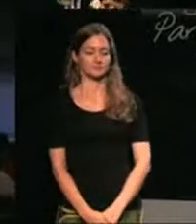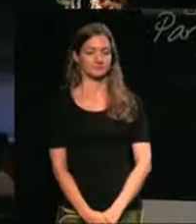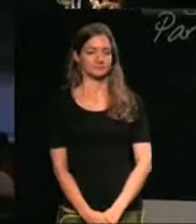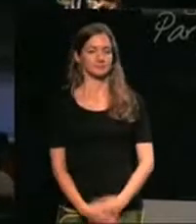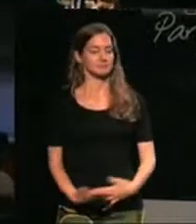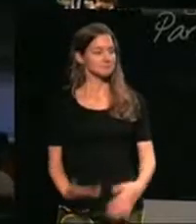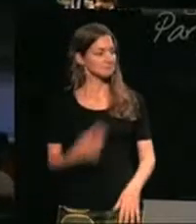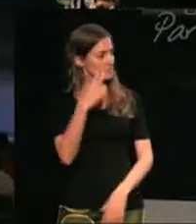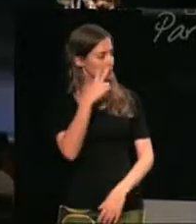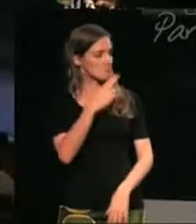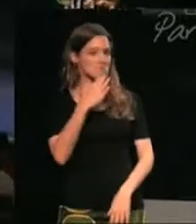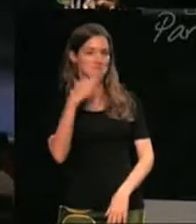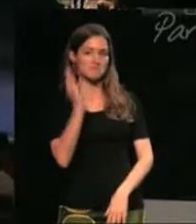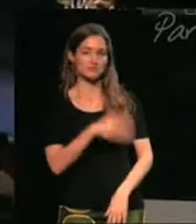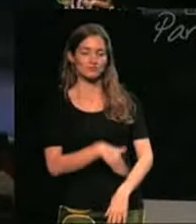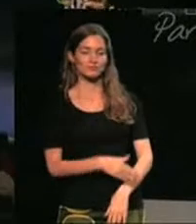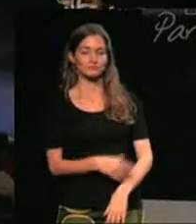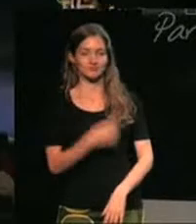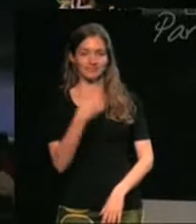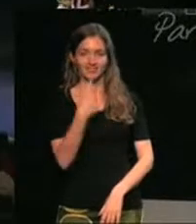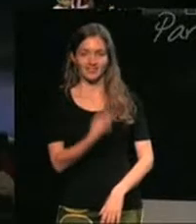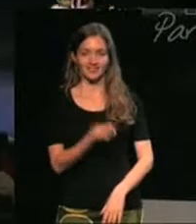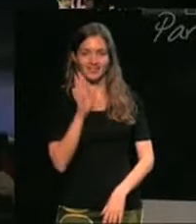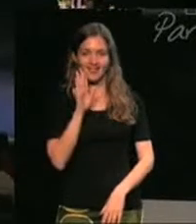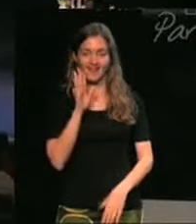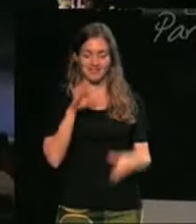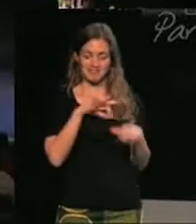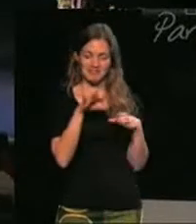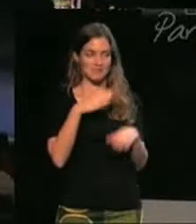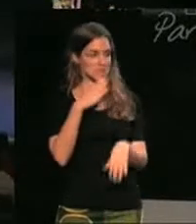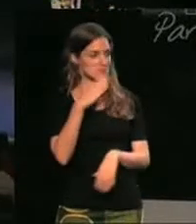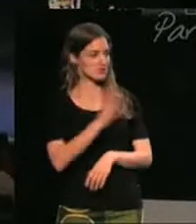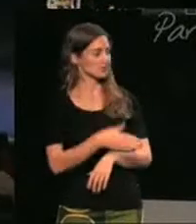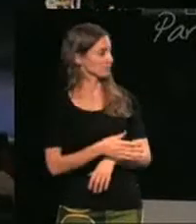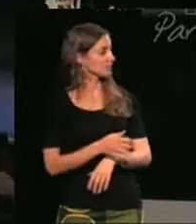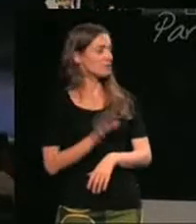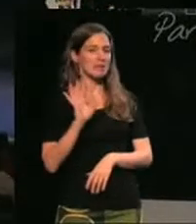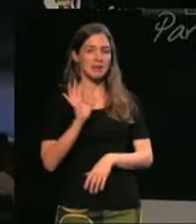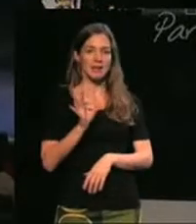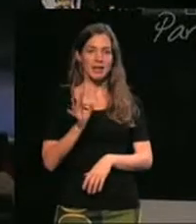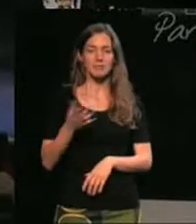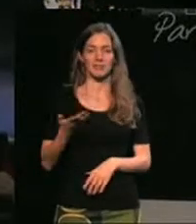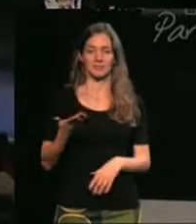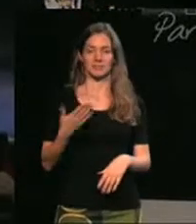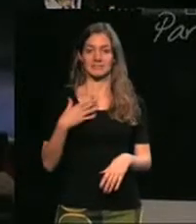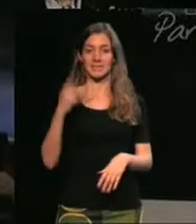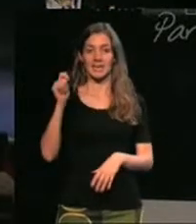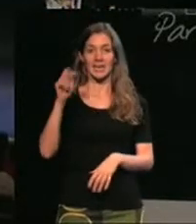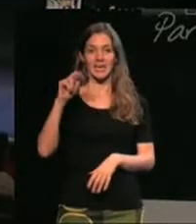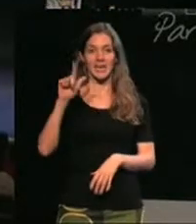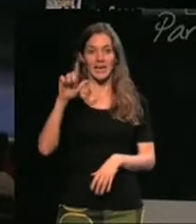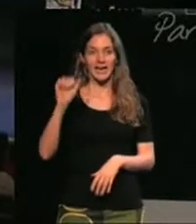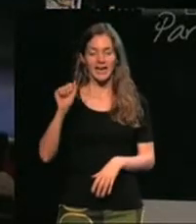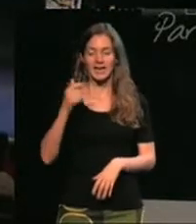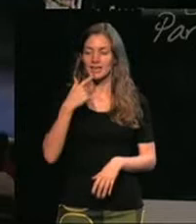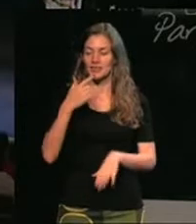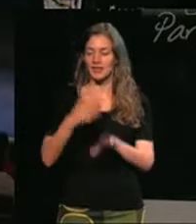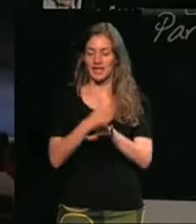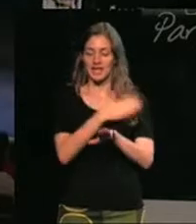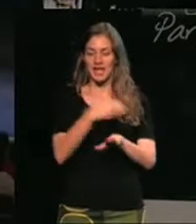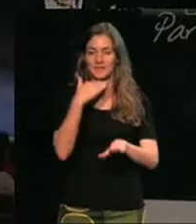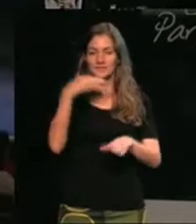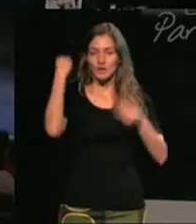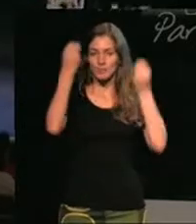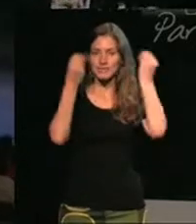Está quedando muy chulo, dice antes tomando un café. La verdad es que lo voy haciendo sobre la marcha. No tenía nada pensado,